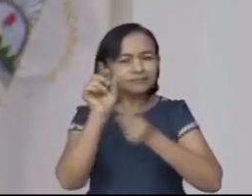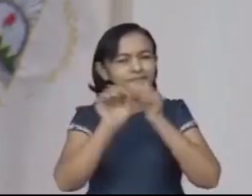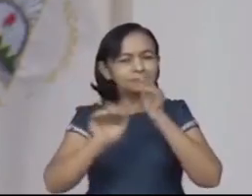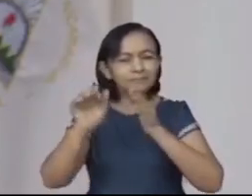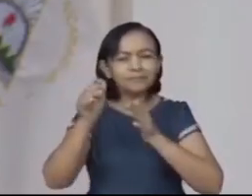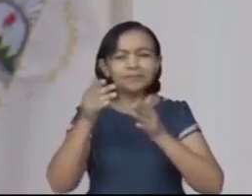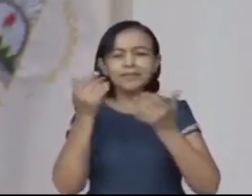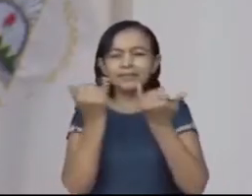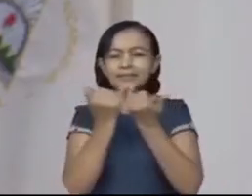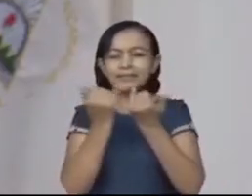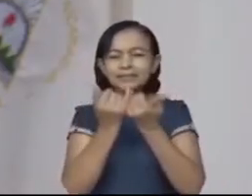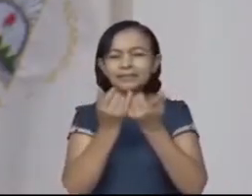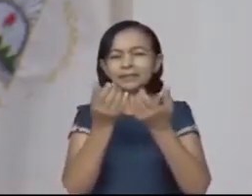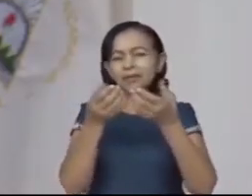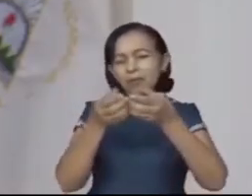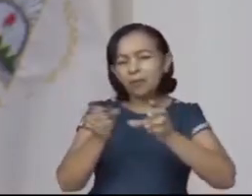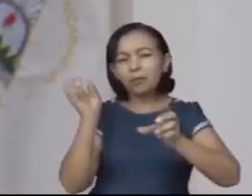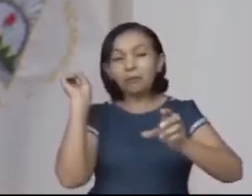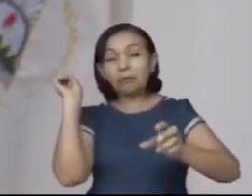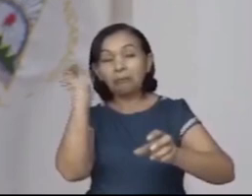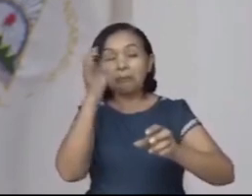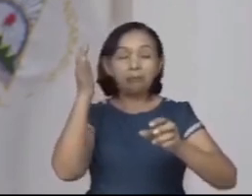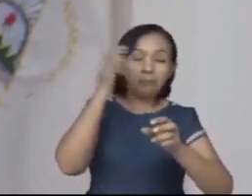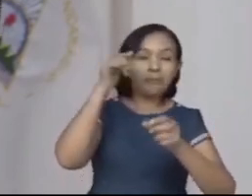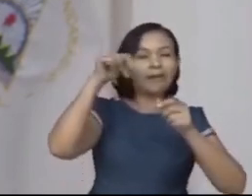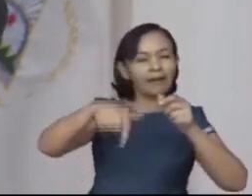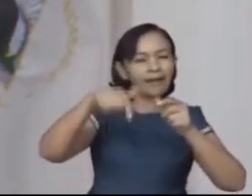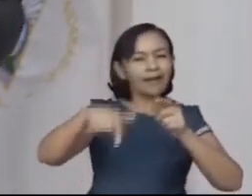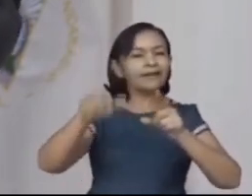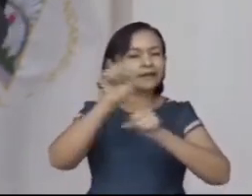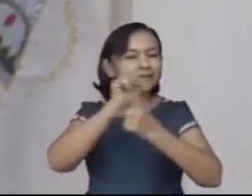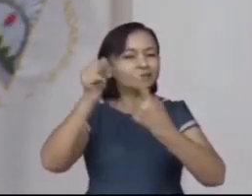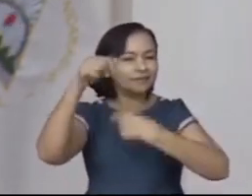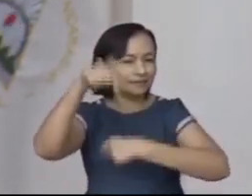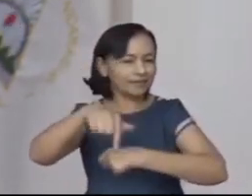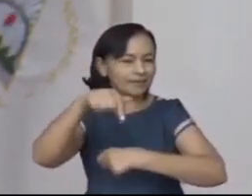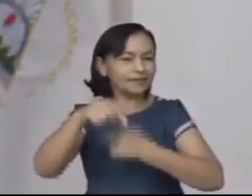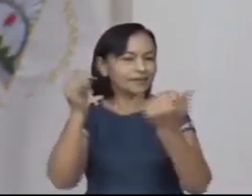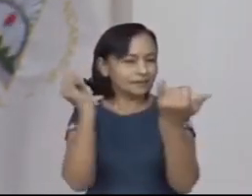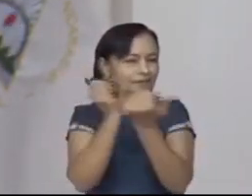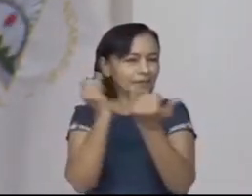Para Noticias 12, Luisa Centeno.